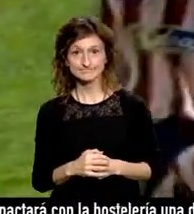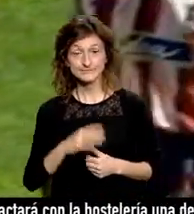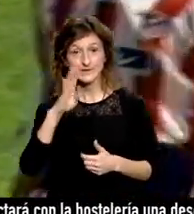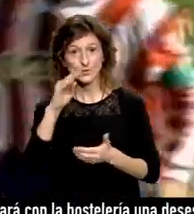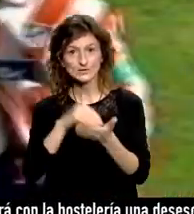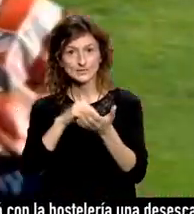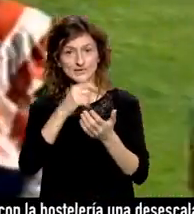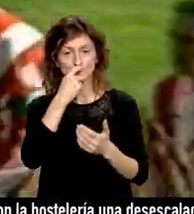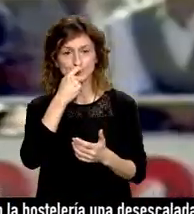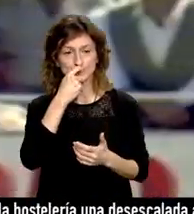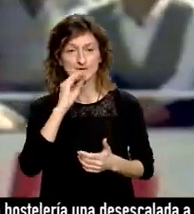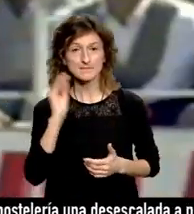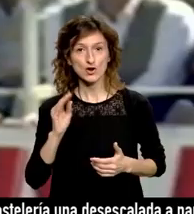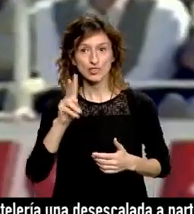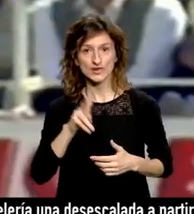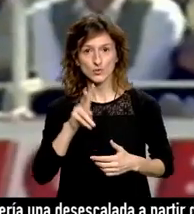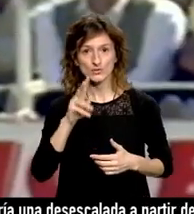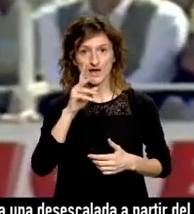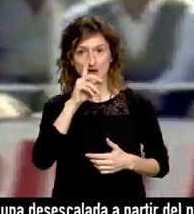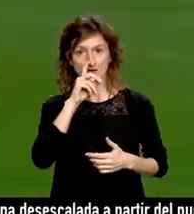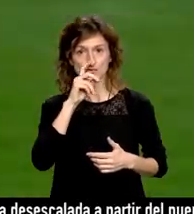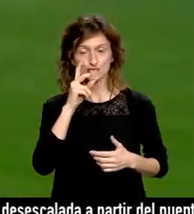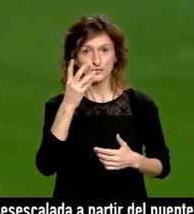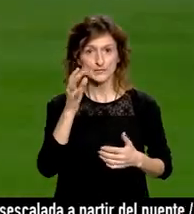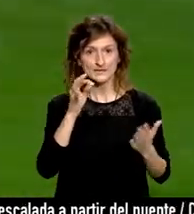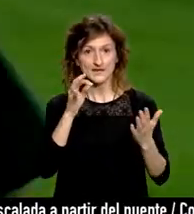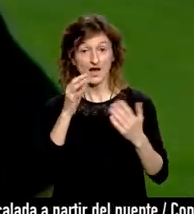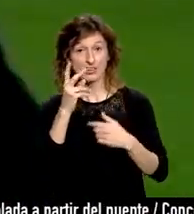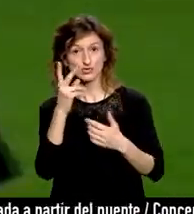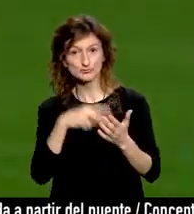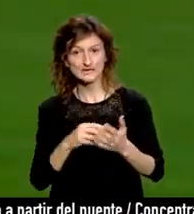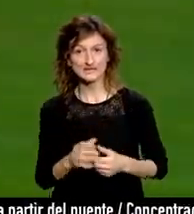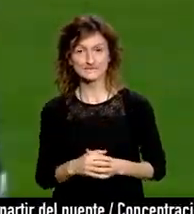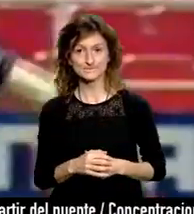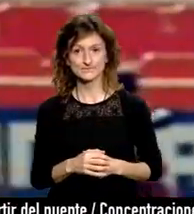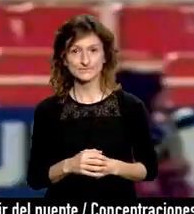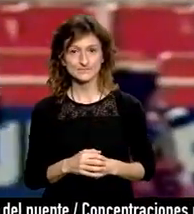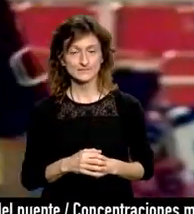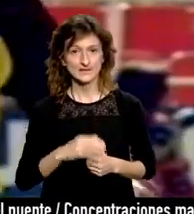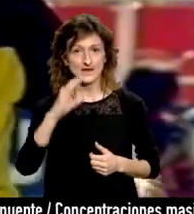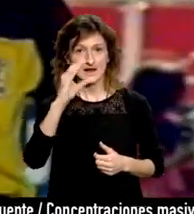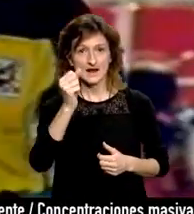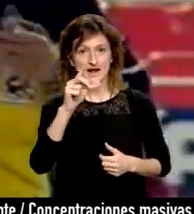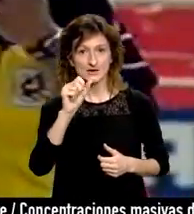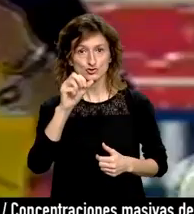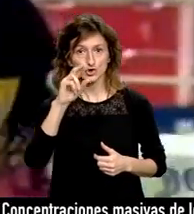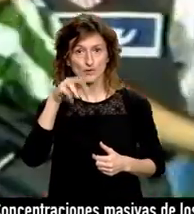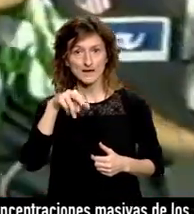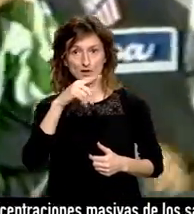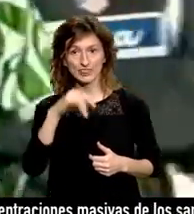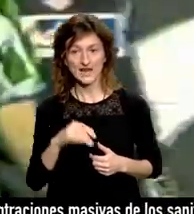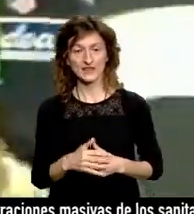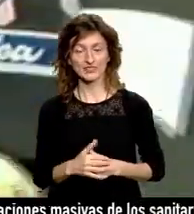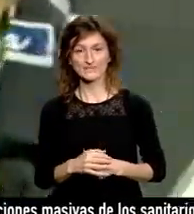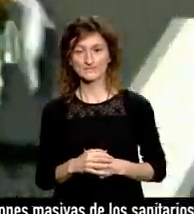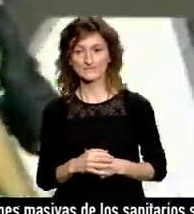4 veces mejor árbitro de segunda división en los 90 y los 2000, el más laureado en esa categoría, es Carlos Román González. Cuando